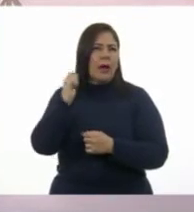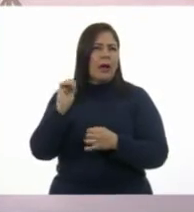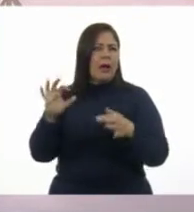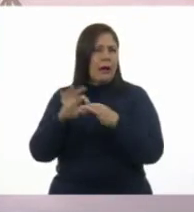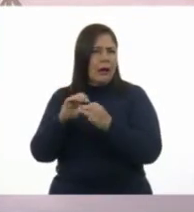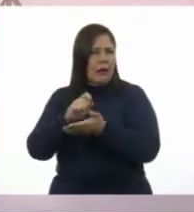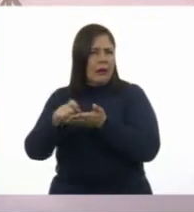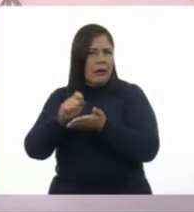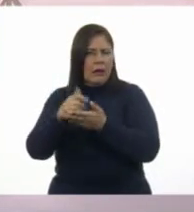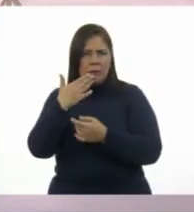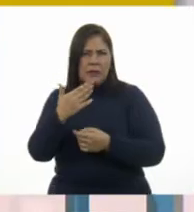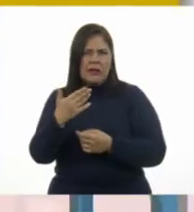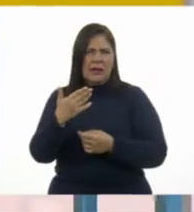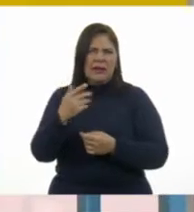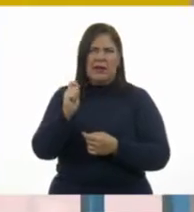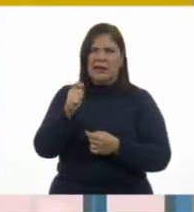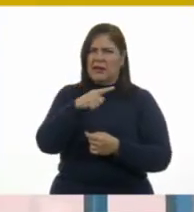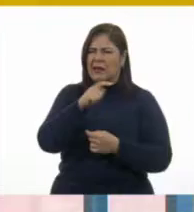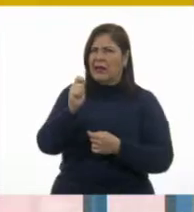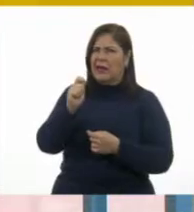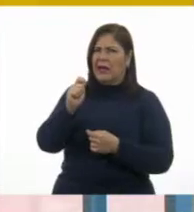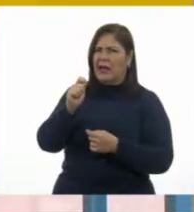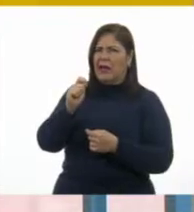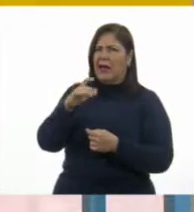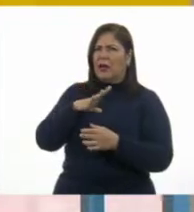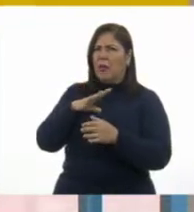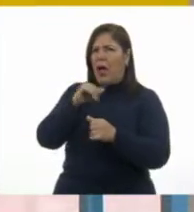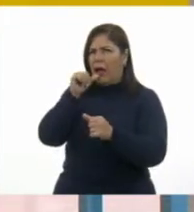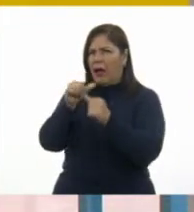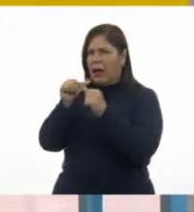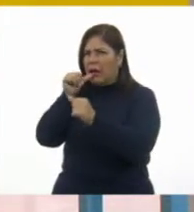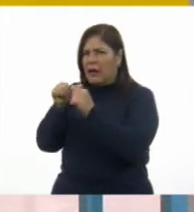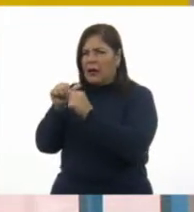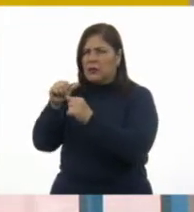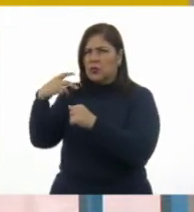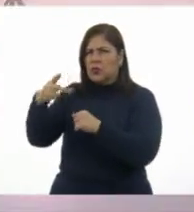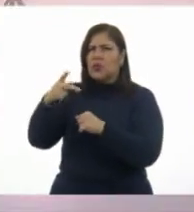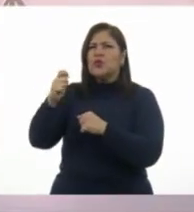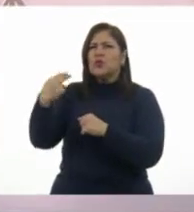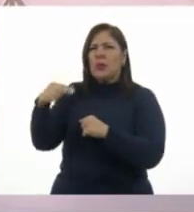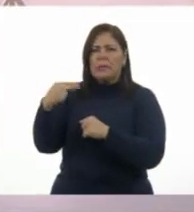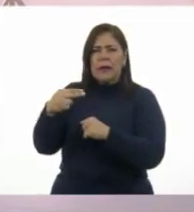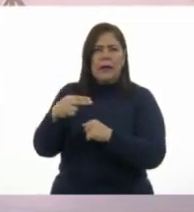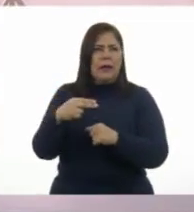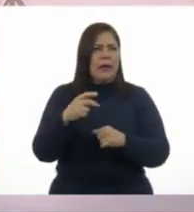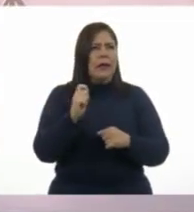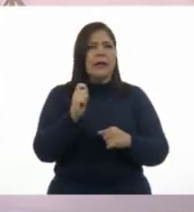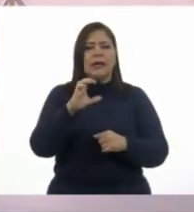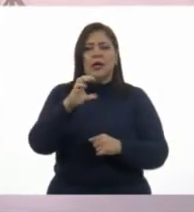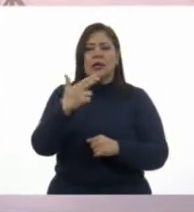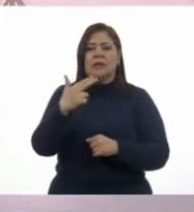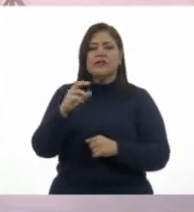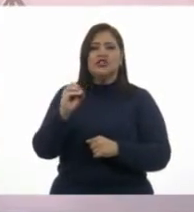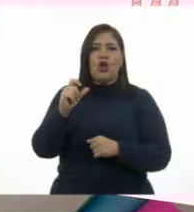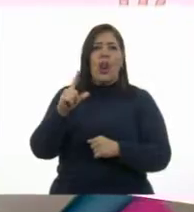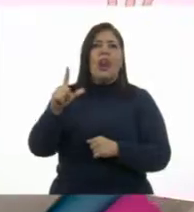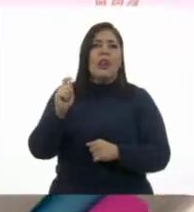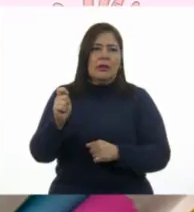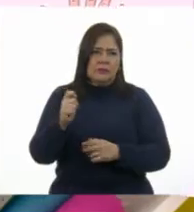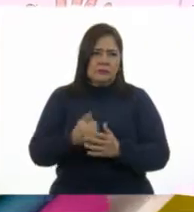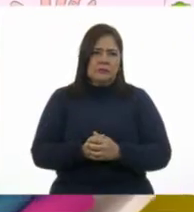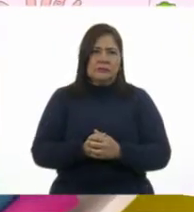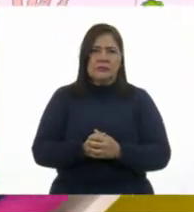acuerdas que cómo se llama este alfabeto? ¿De qué lengua es? El alfabeto chol. Chol.